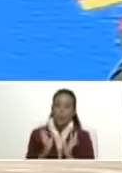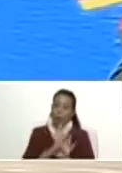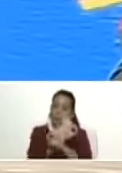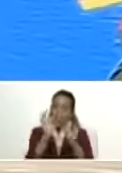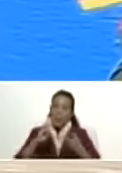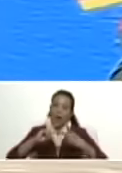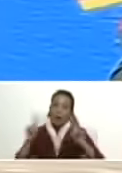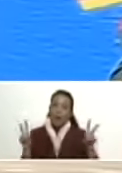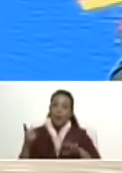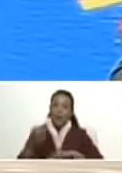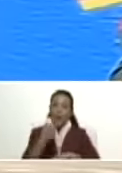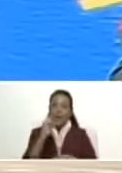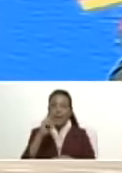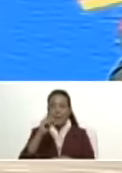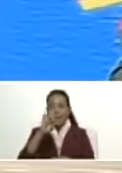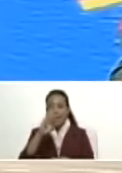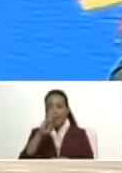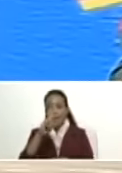del Acuerdo de Ginebra.